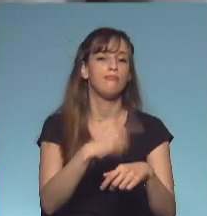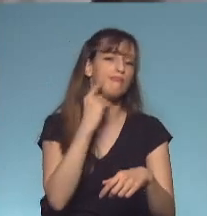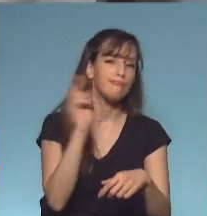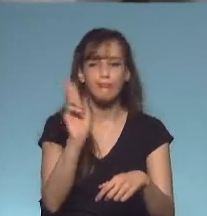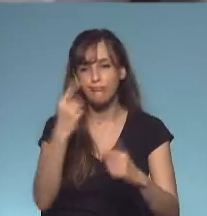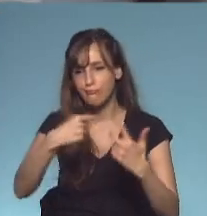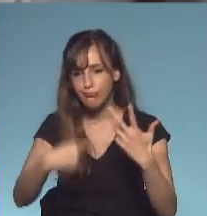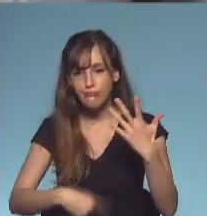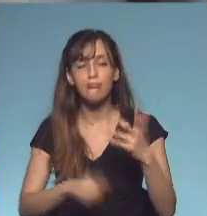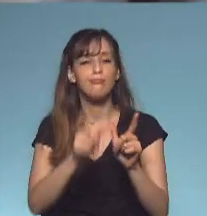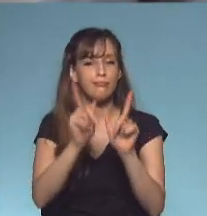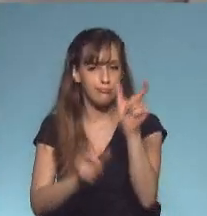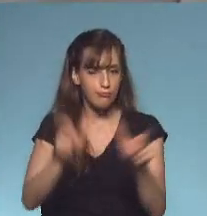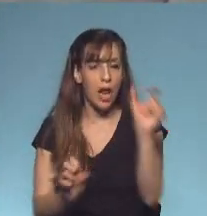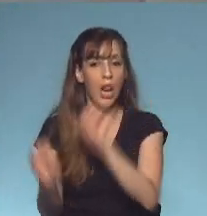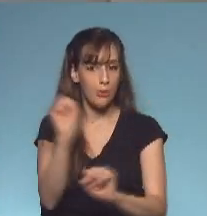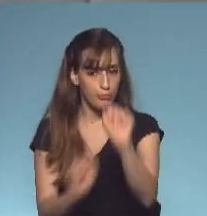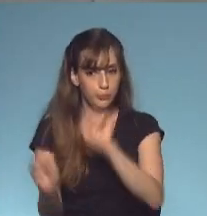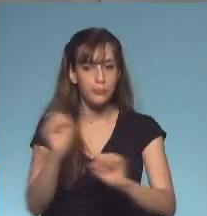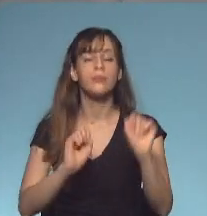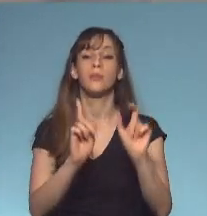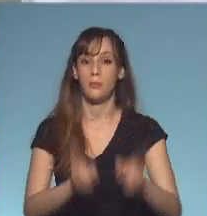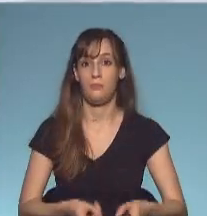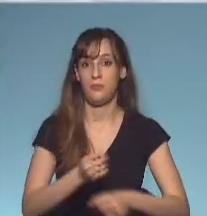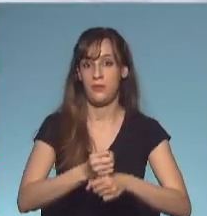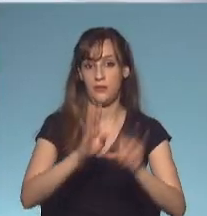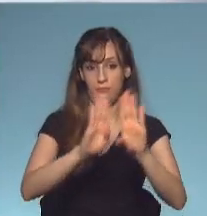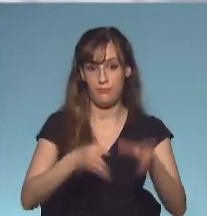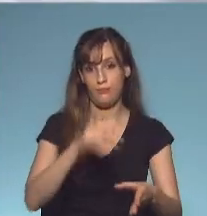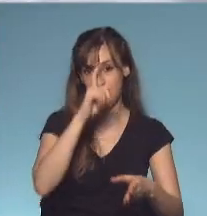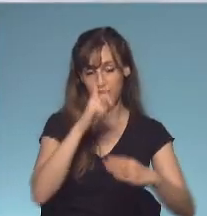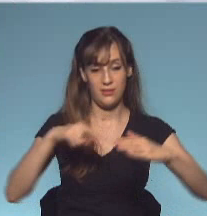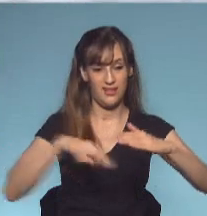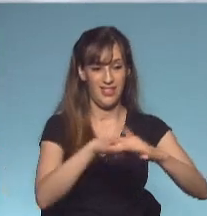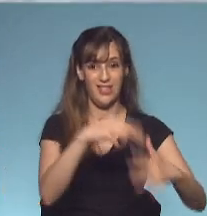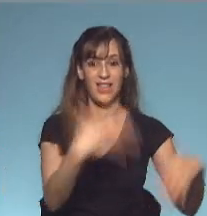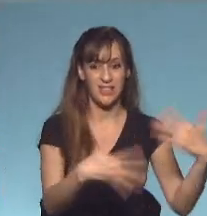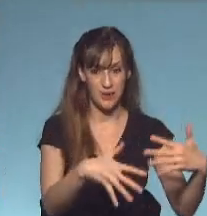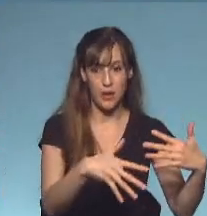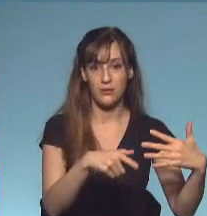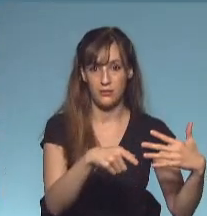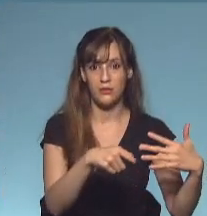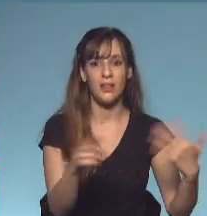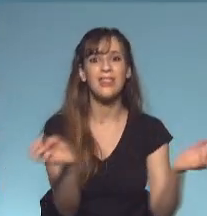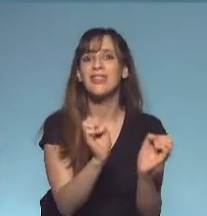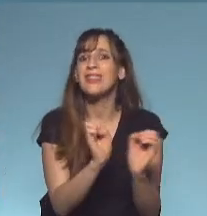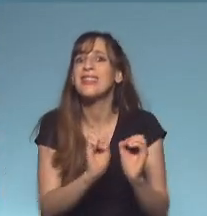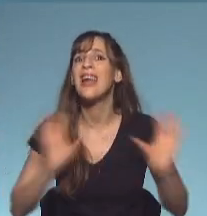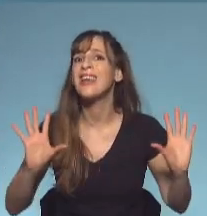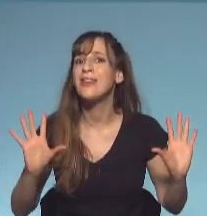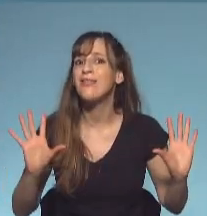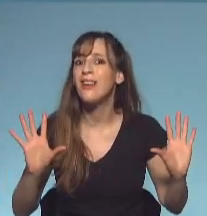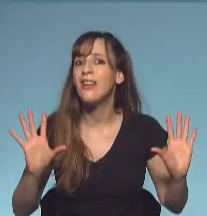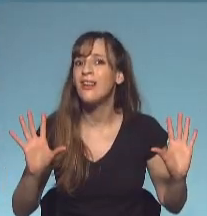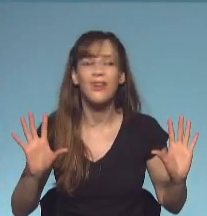el personal de limpieza que está en nuestras terapias intensivas. Es un espanto lo que está pasando hoy